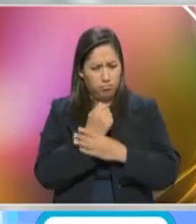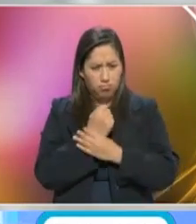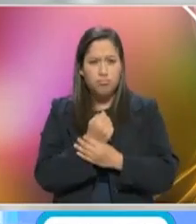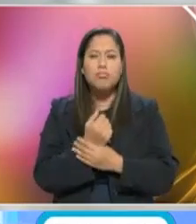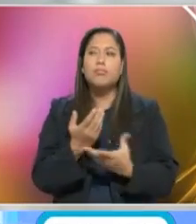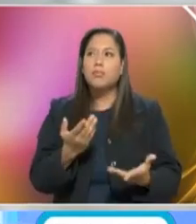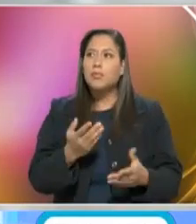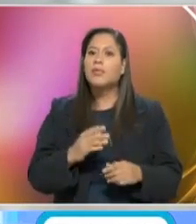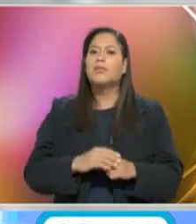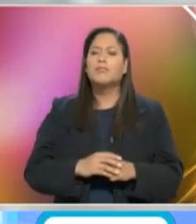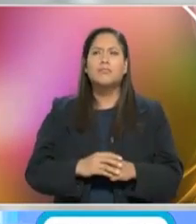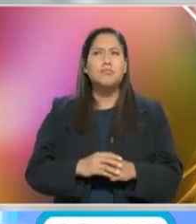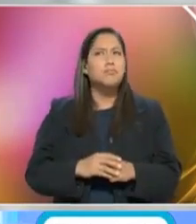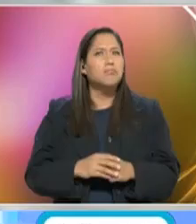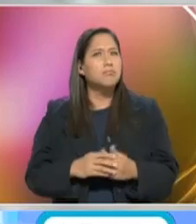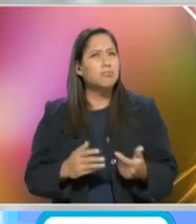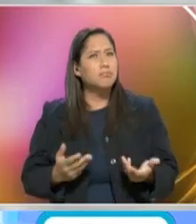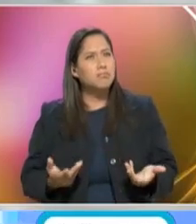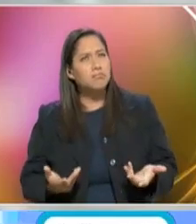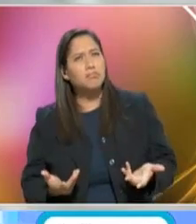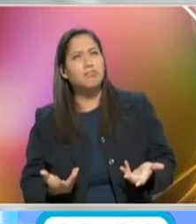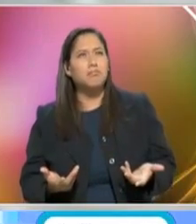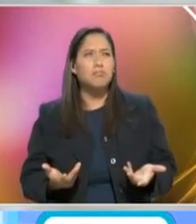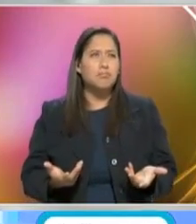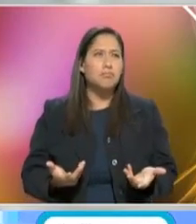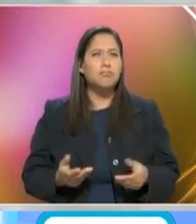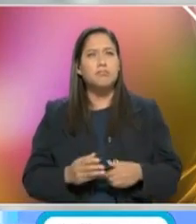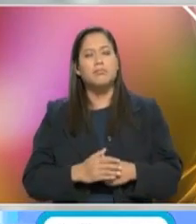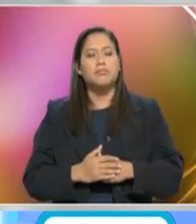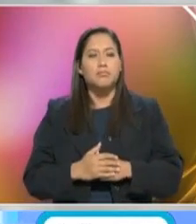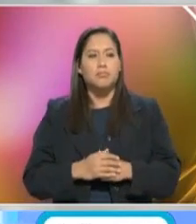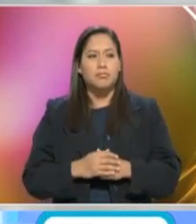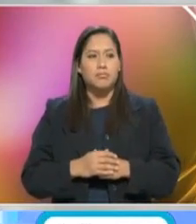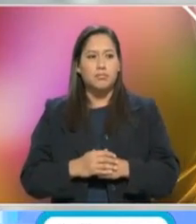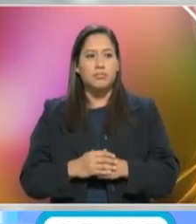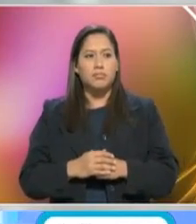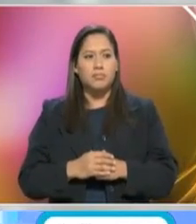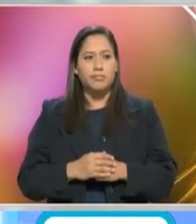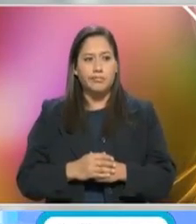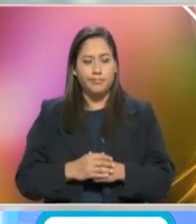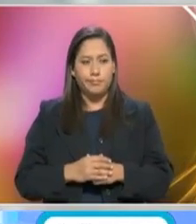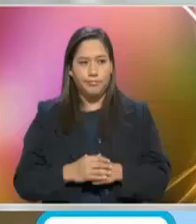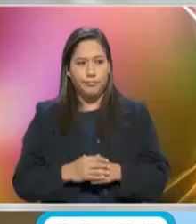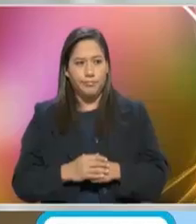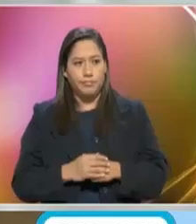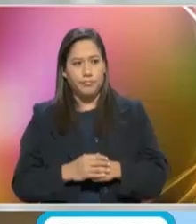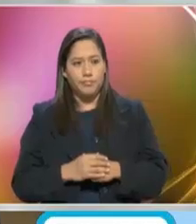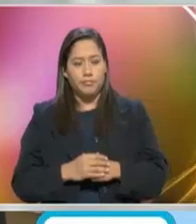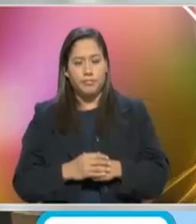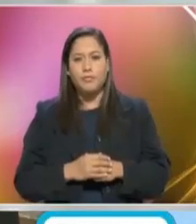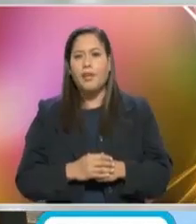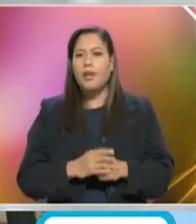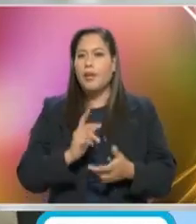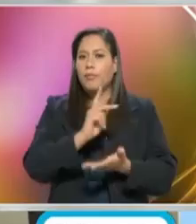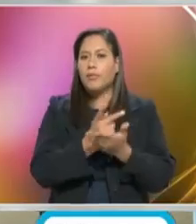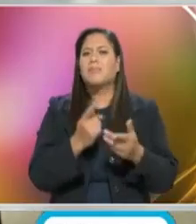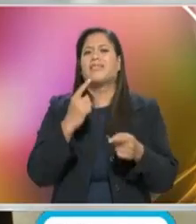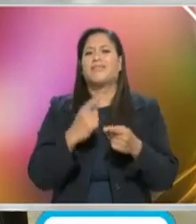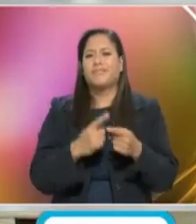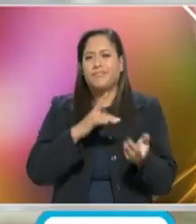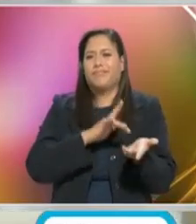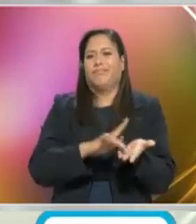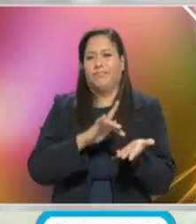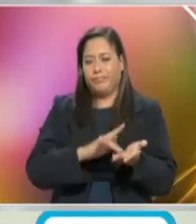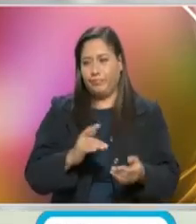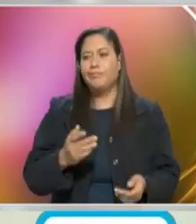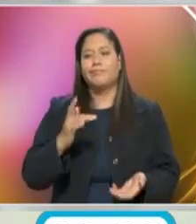se funda? Bajo pues la importancia de qué, quiénes son los que están involucrados en este programa. Claro que sí, Paola,